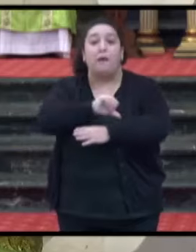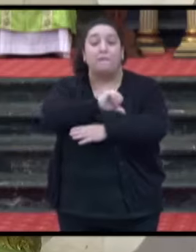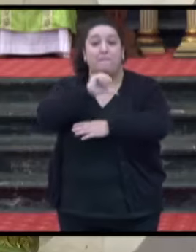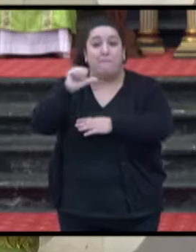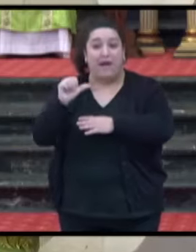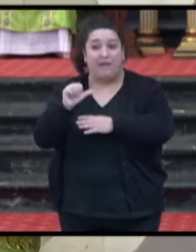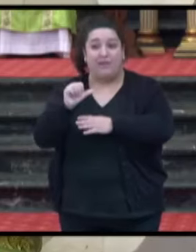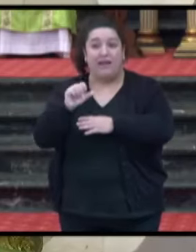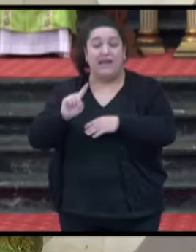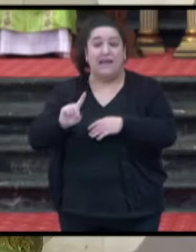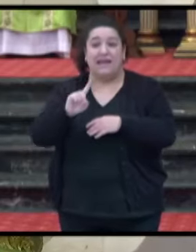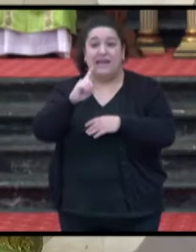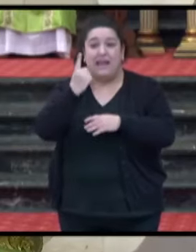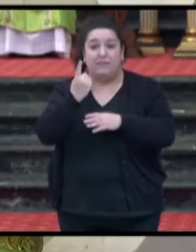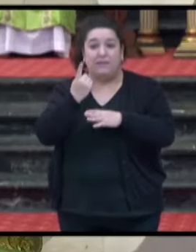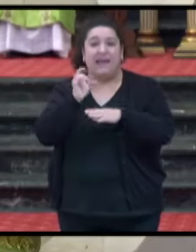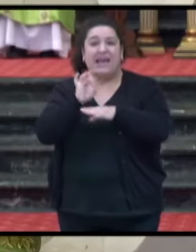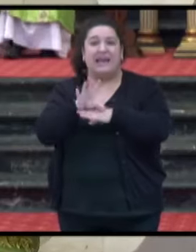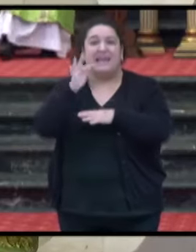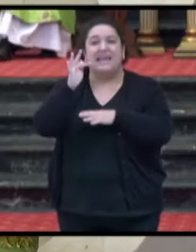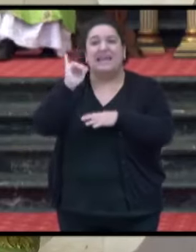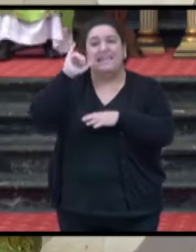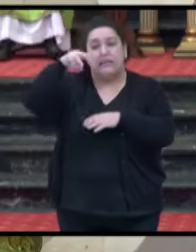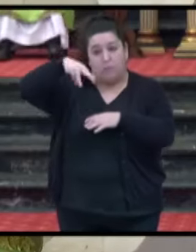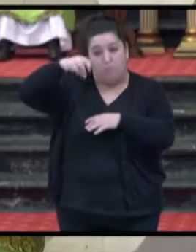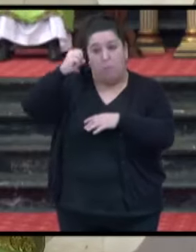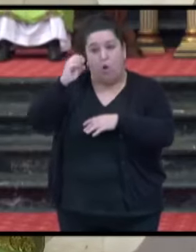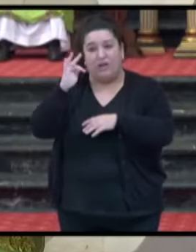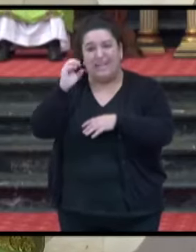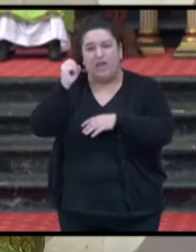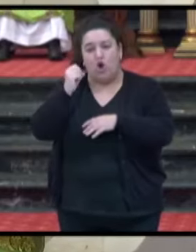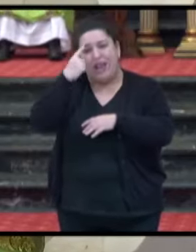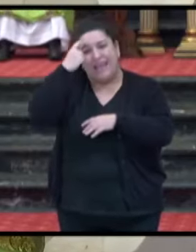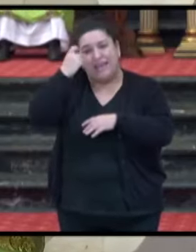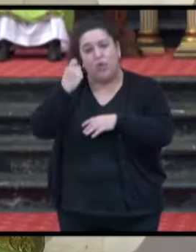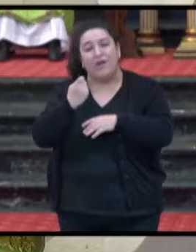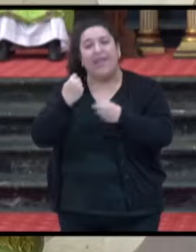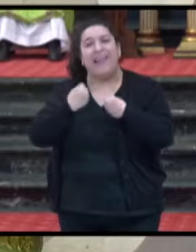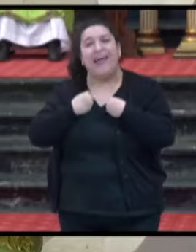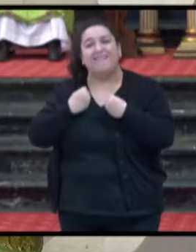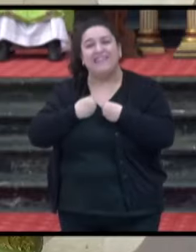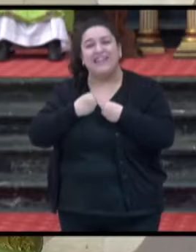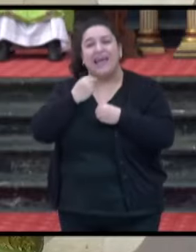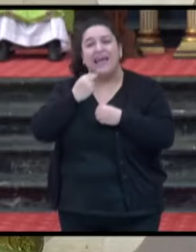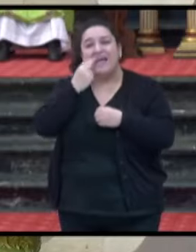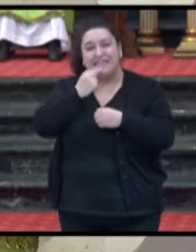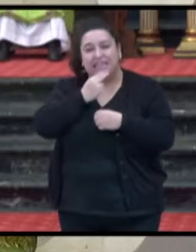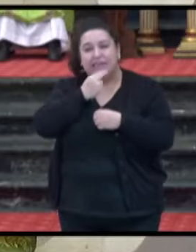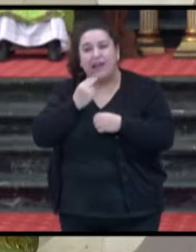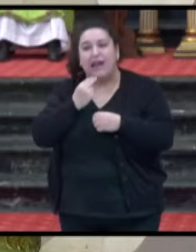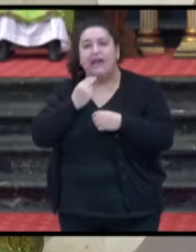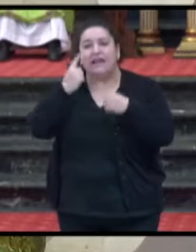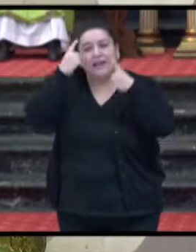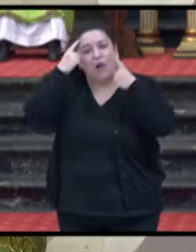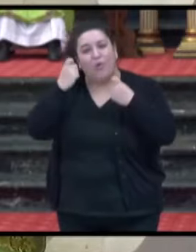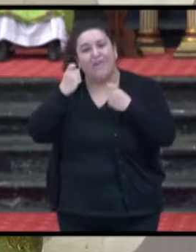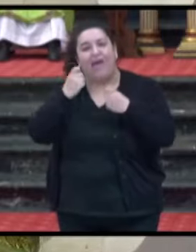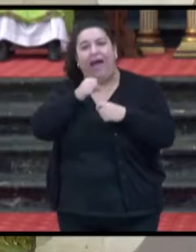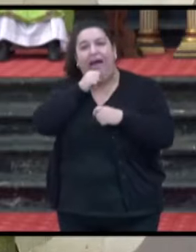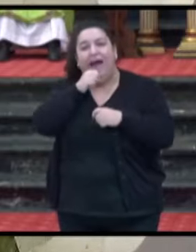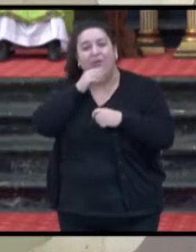cartas la primera Timoteo le recuerda La vida cristiana le recuerda a su abuela